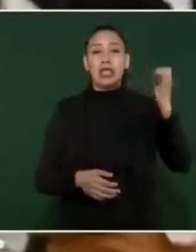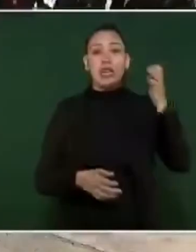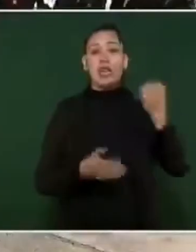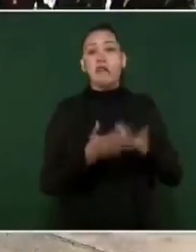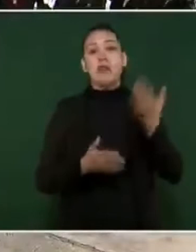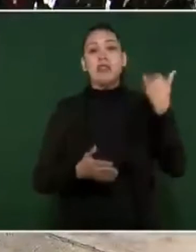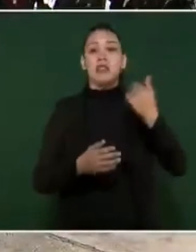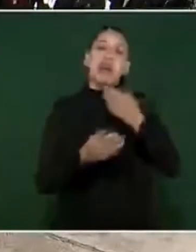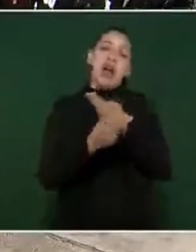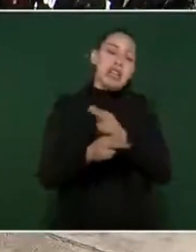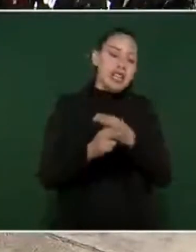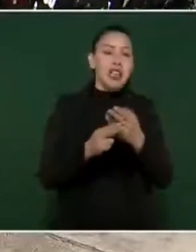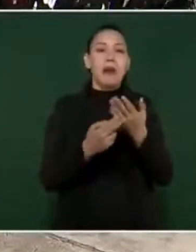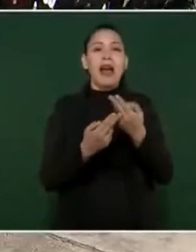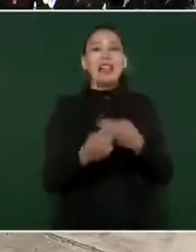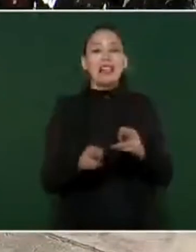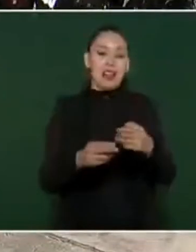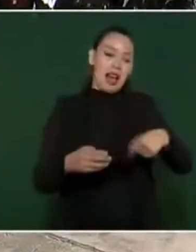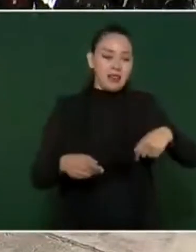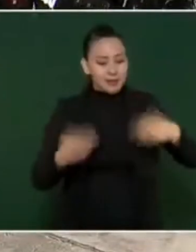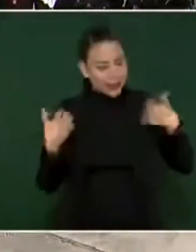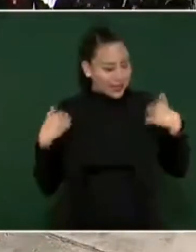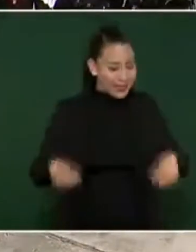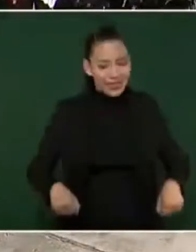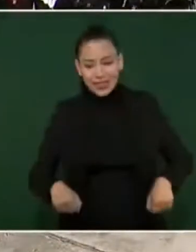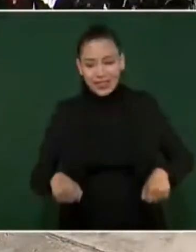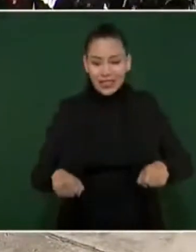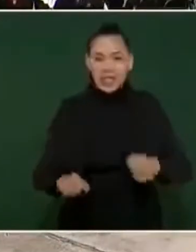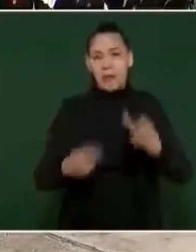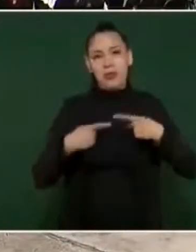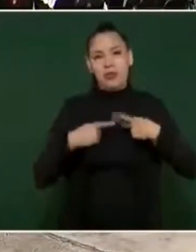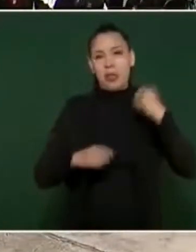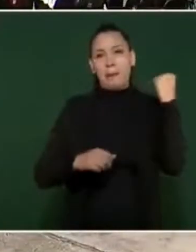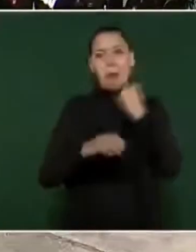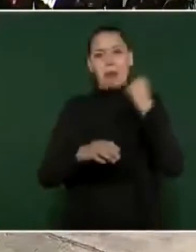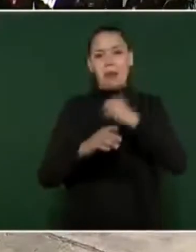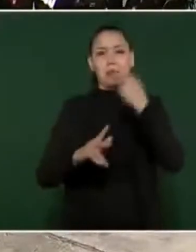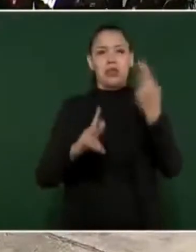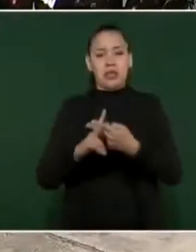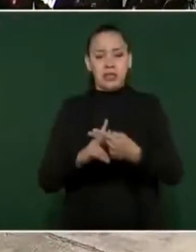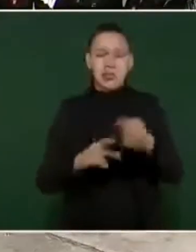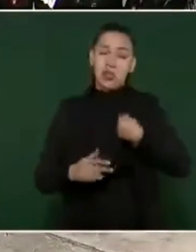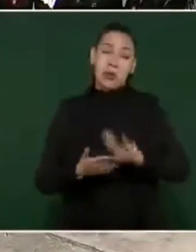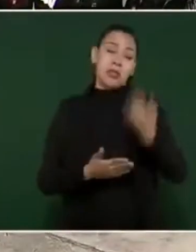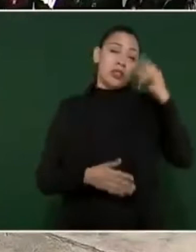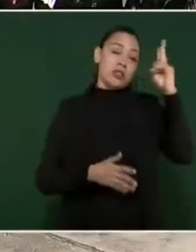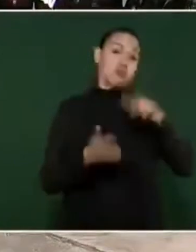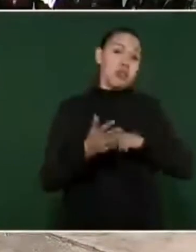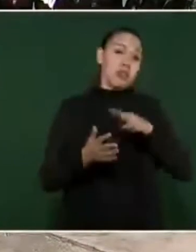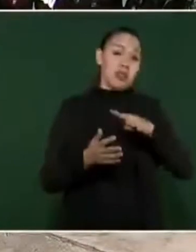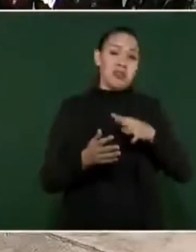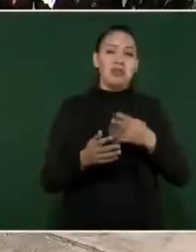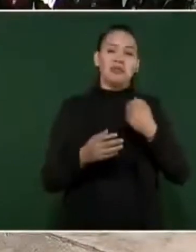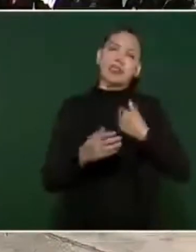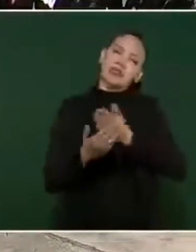esperanza, pues las investigaciones sobre su asesinato en ese momento estaban y siguen aún estancadas, pero en ese momento